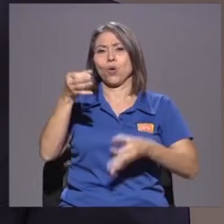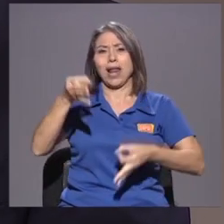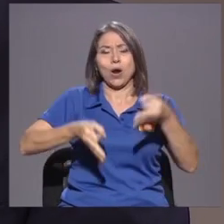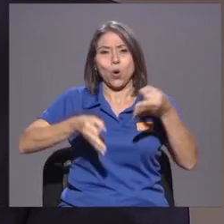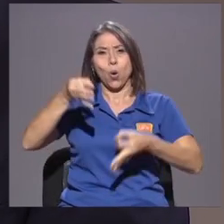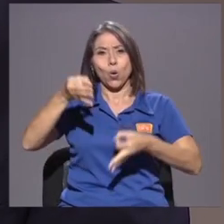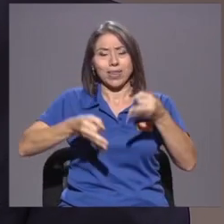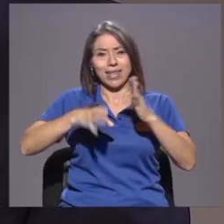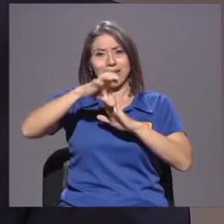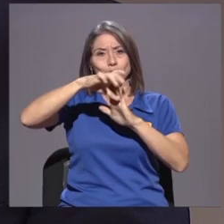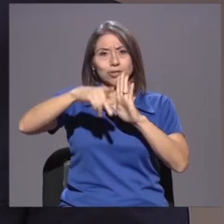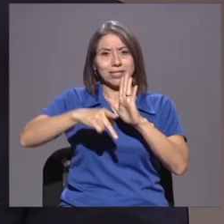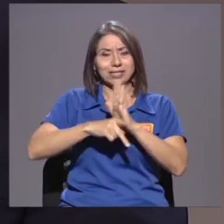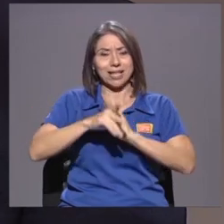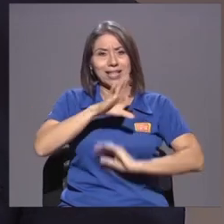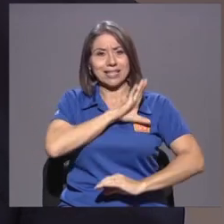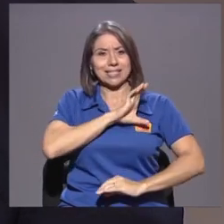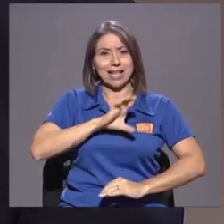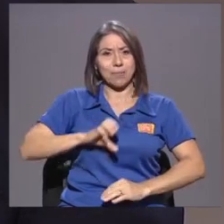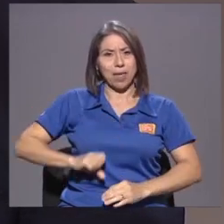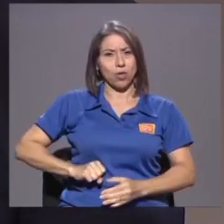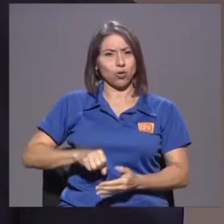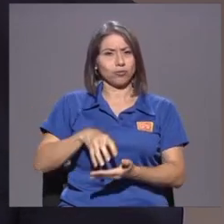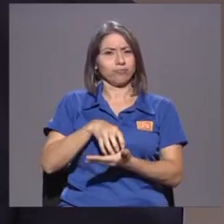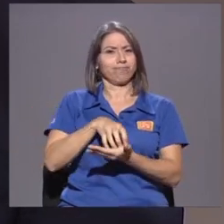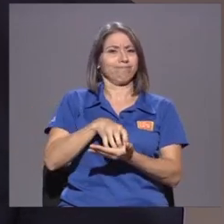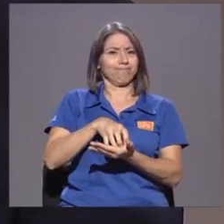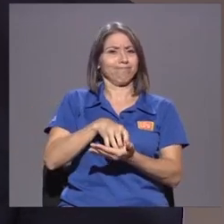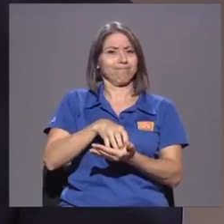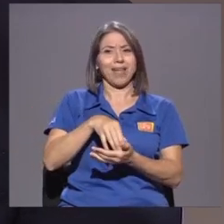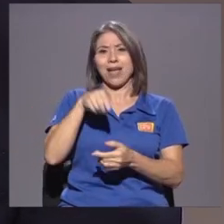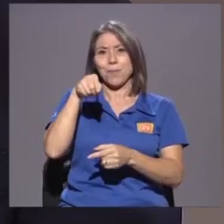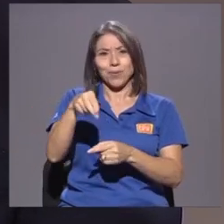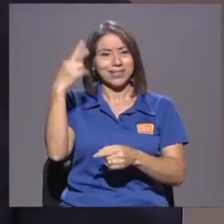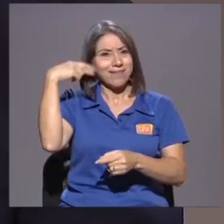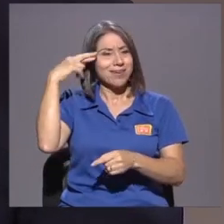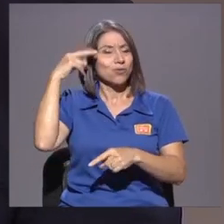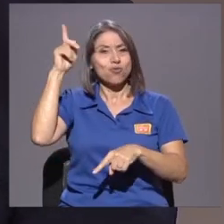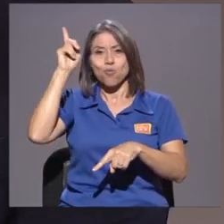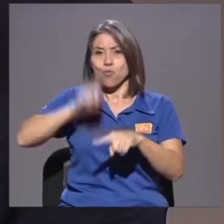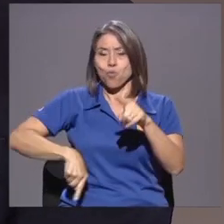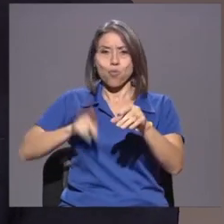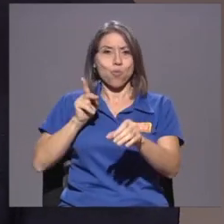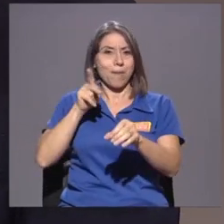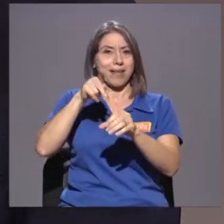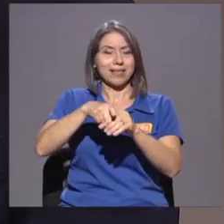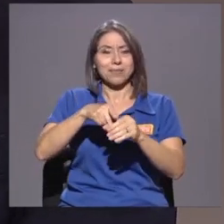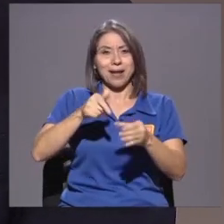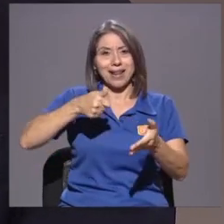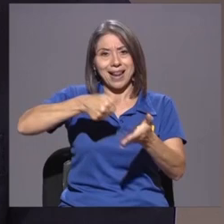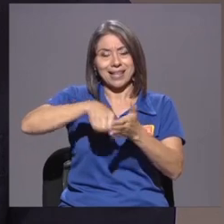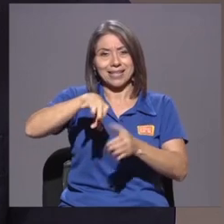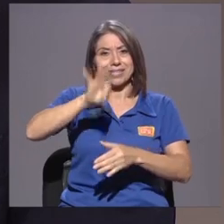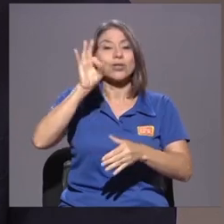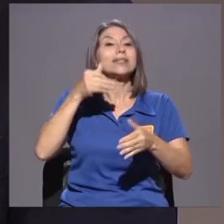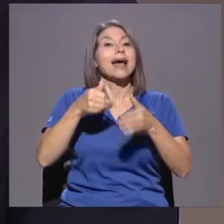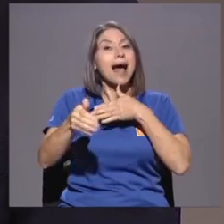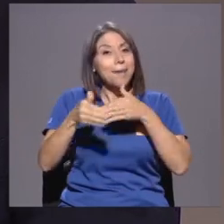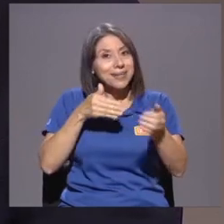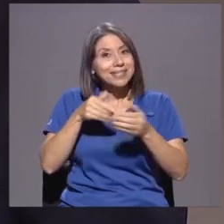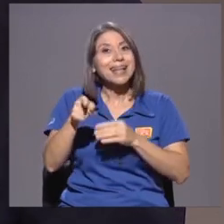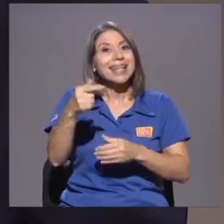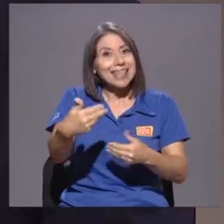constitucionalidad del salvador y eso le impidió participar en las elecciones a pesar de que tenía y